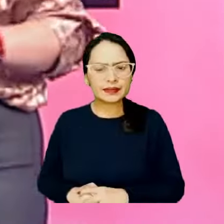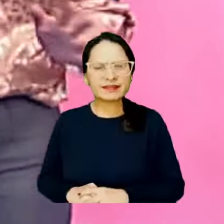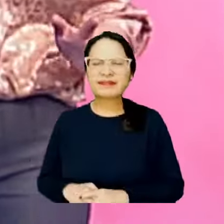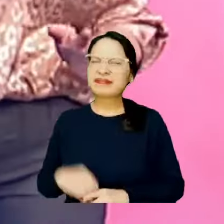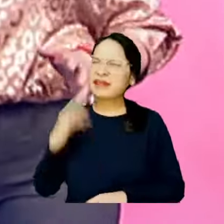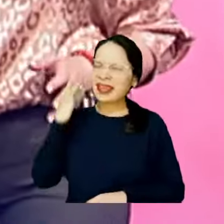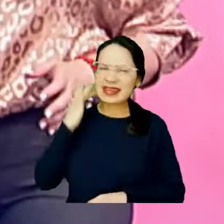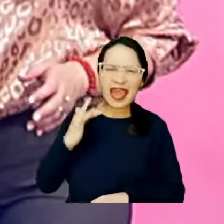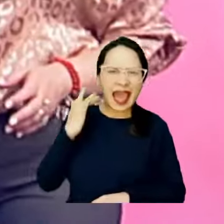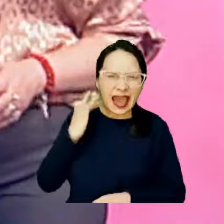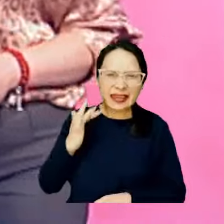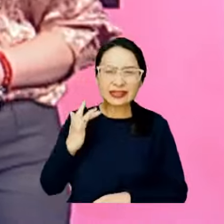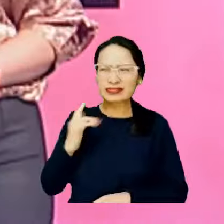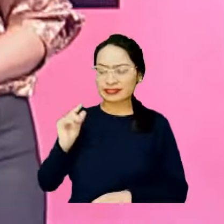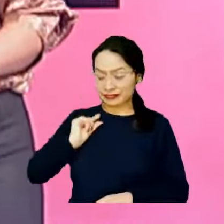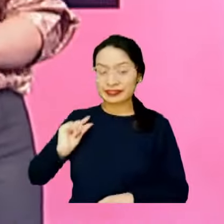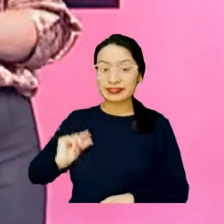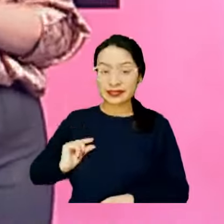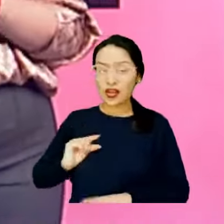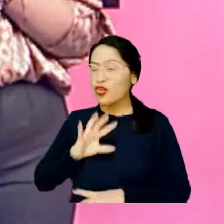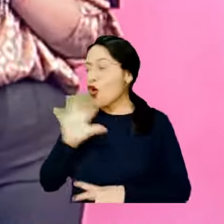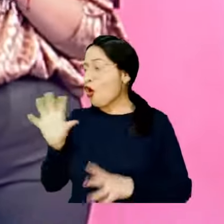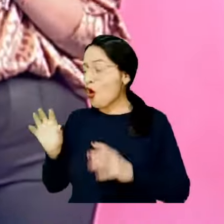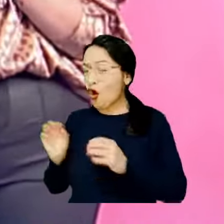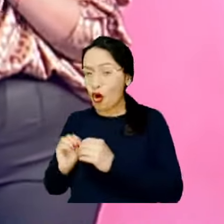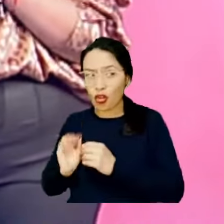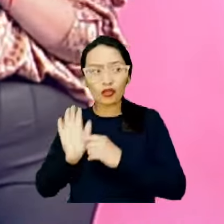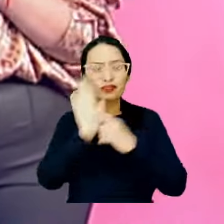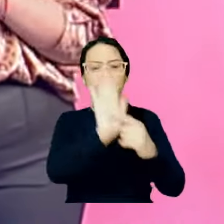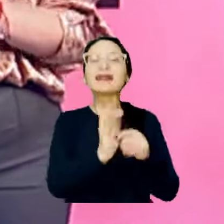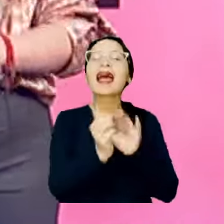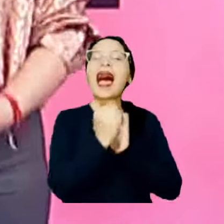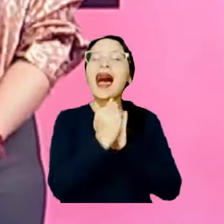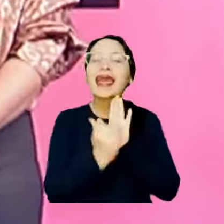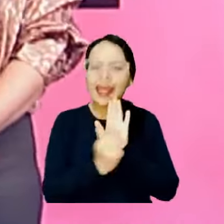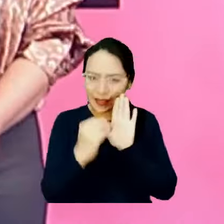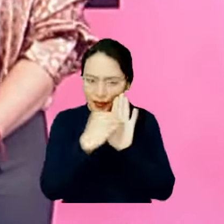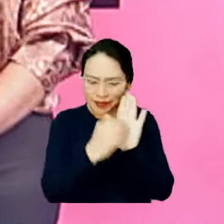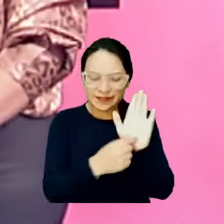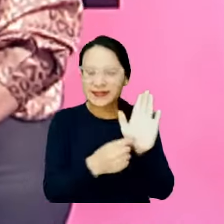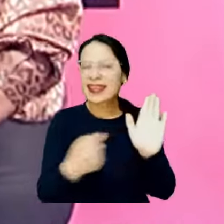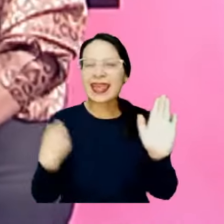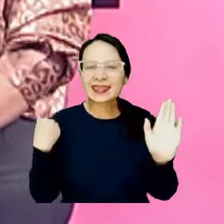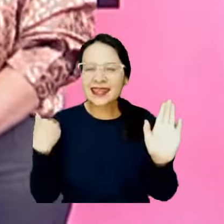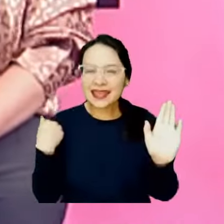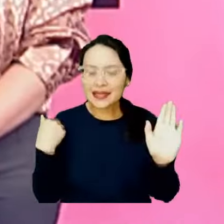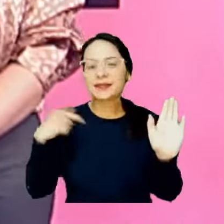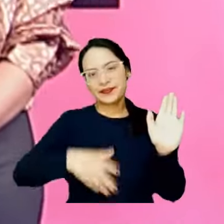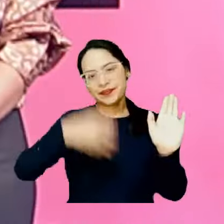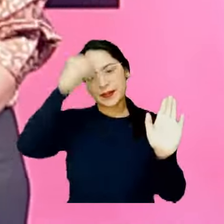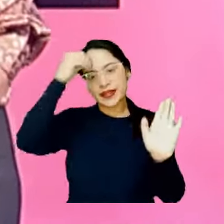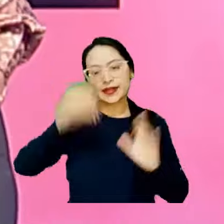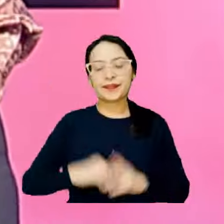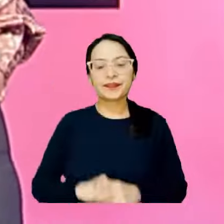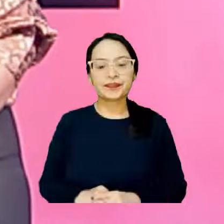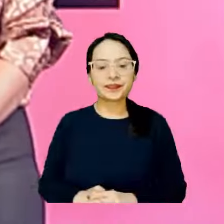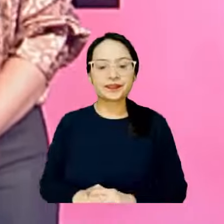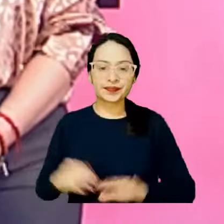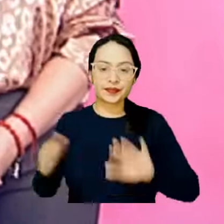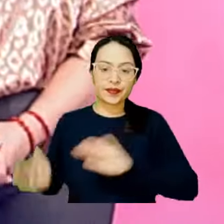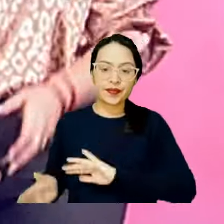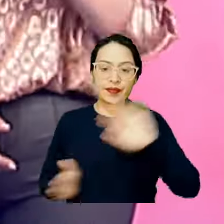a dar detalles de lo que aparentemente incluye esta gente en temas nacionales. Pero ellos se encuentran en los estudios de nuestro canal, nuestro invitado también, Adrián